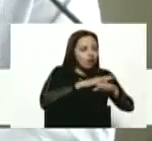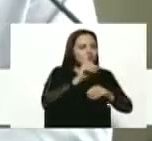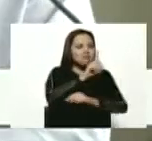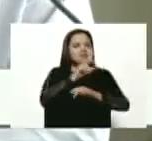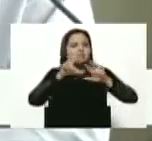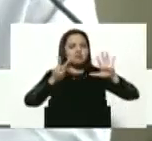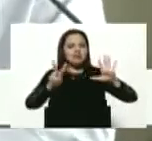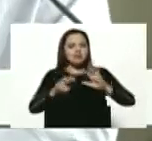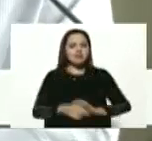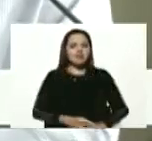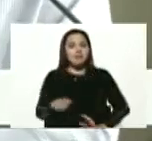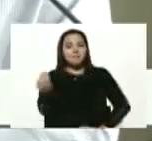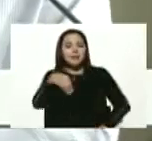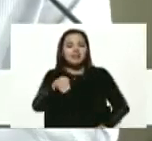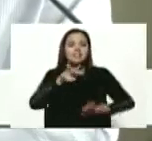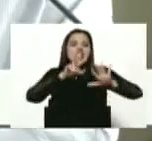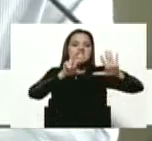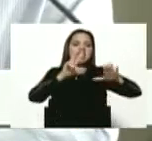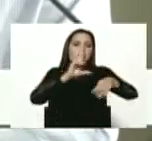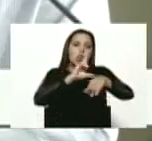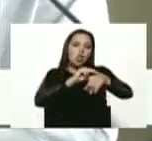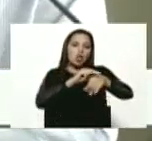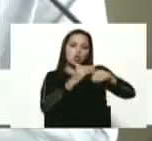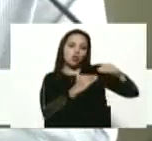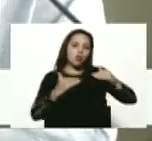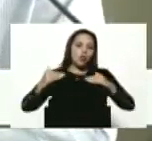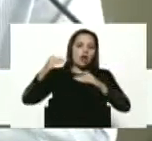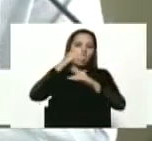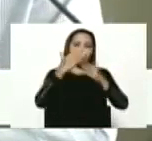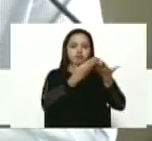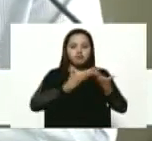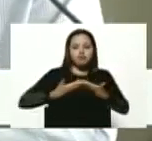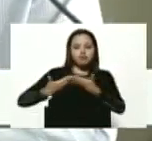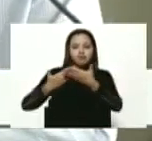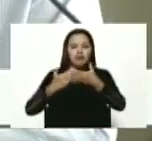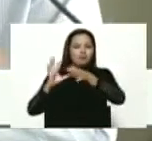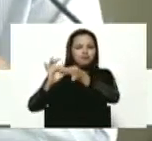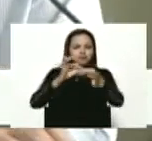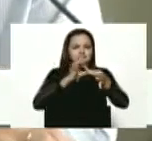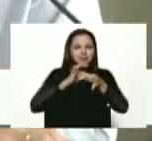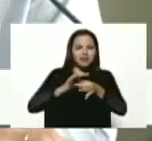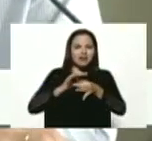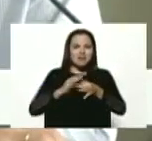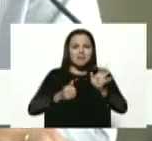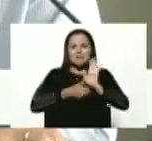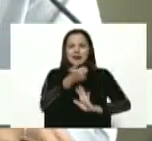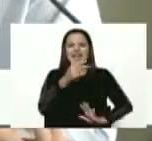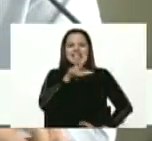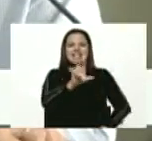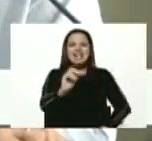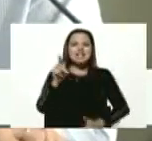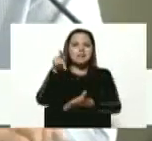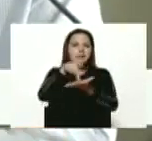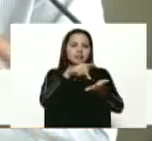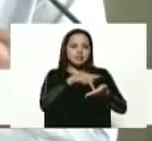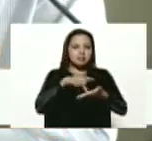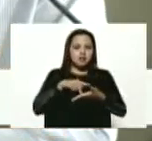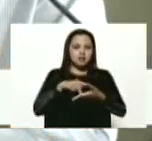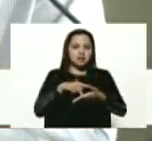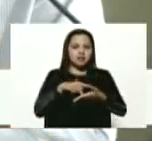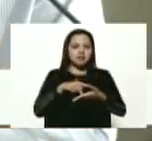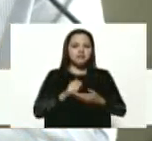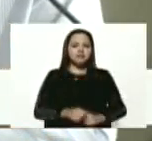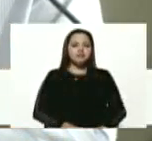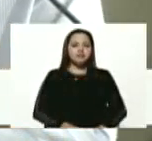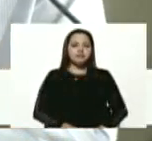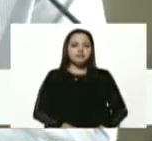y 7 doctorados que están también vinculados, donde hay más de 30 participantes en esta corte, vinculados